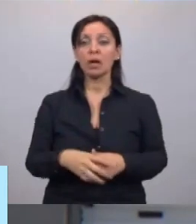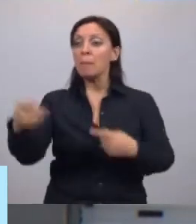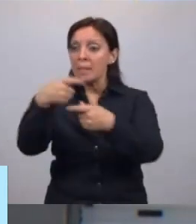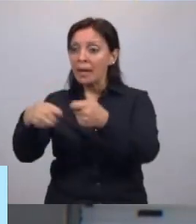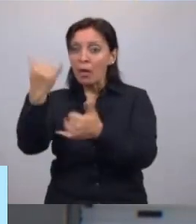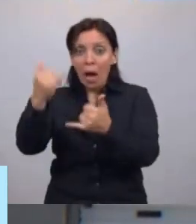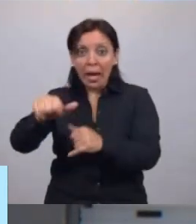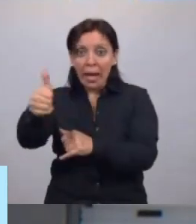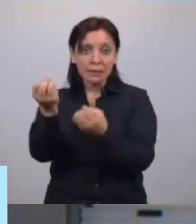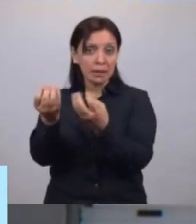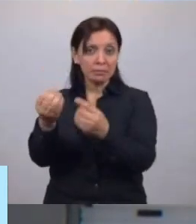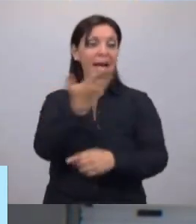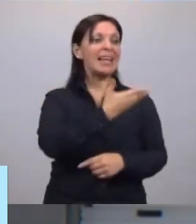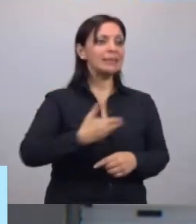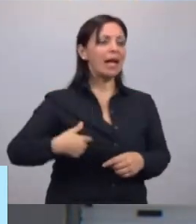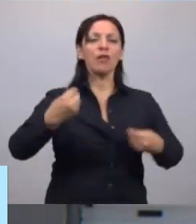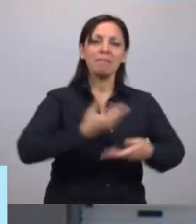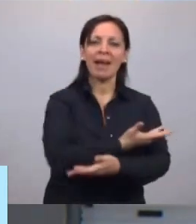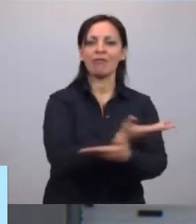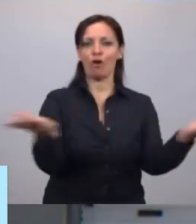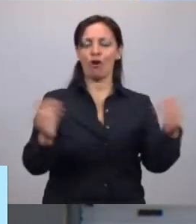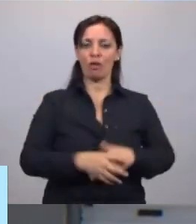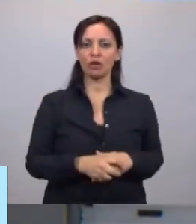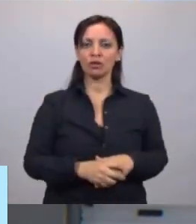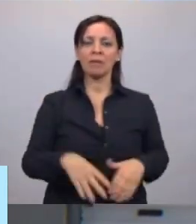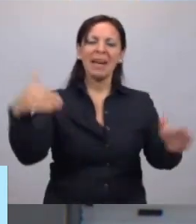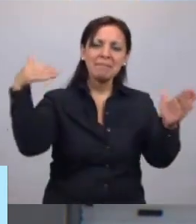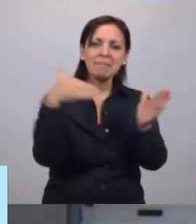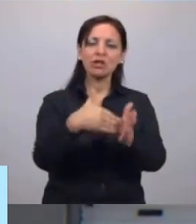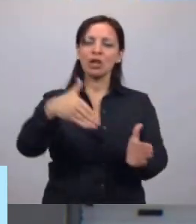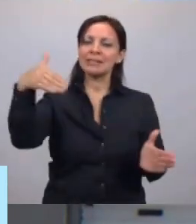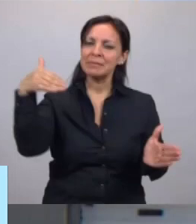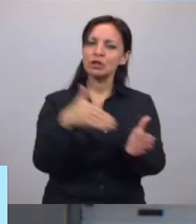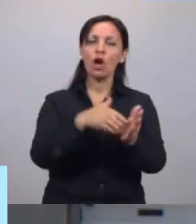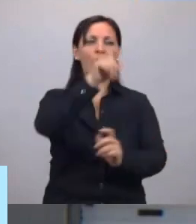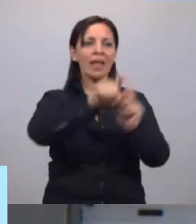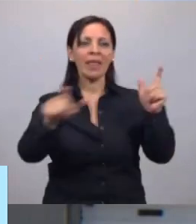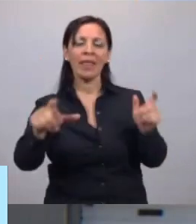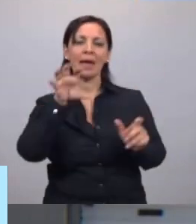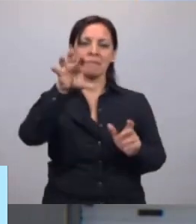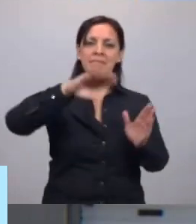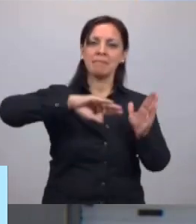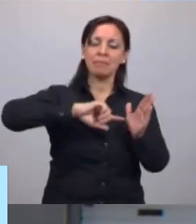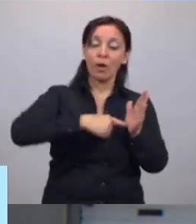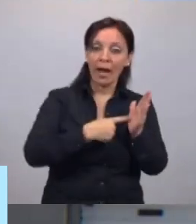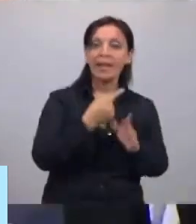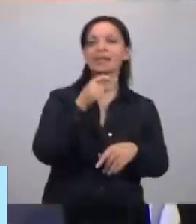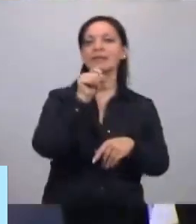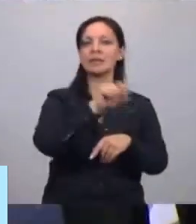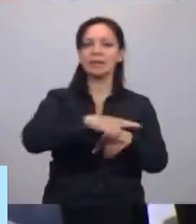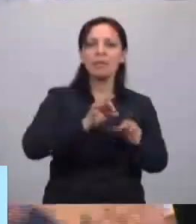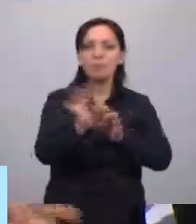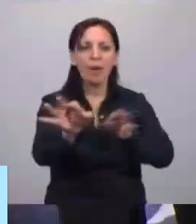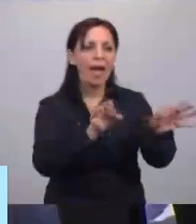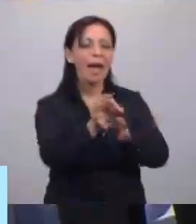ganancia y el estado para todo lo demás para los millones y millones de bonaerenses que en los